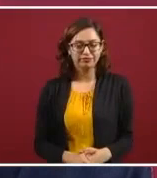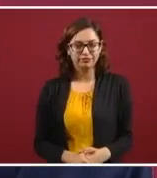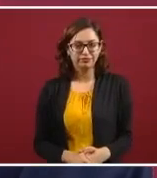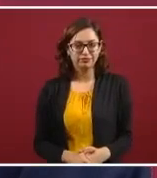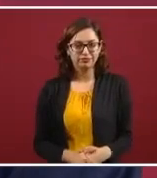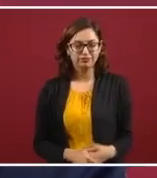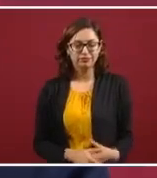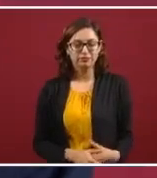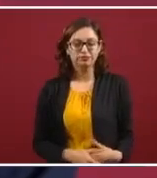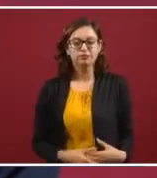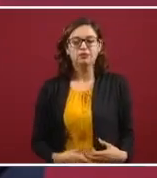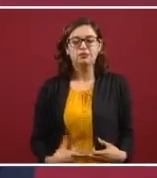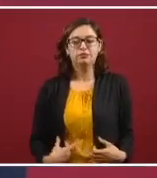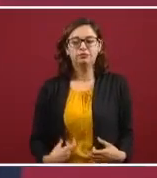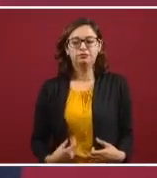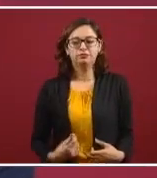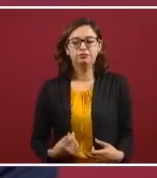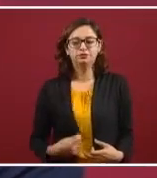de